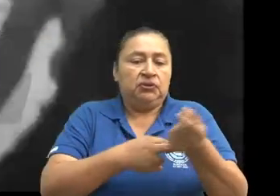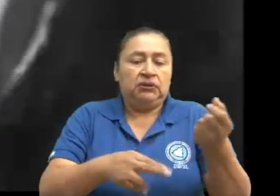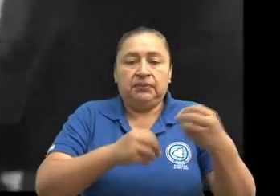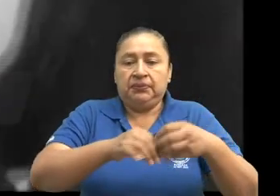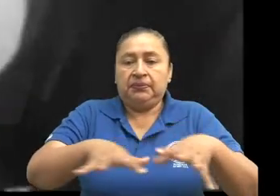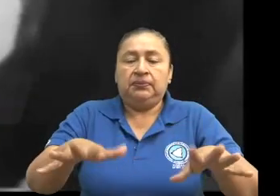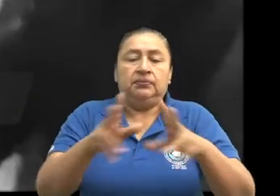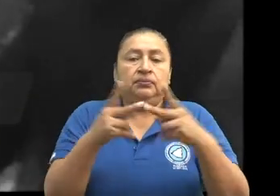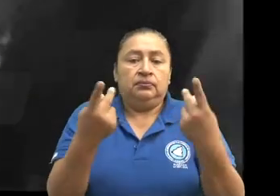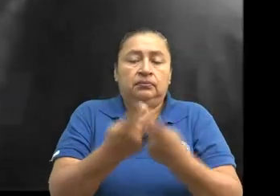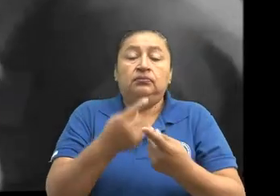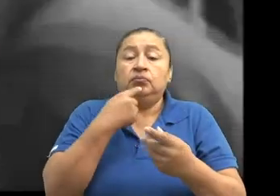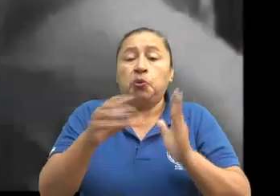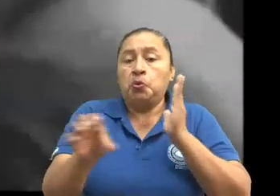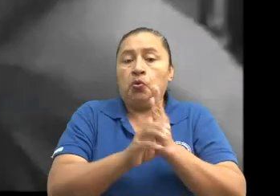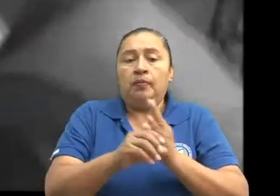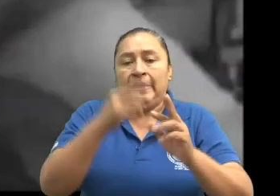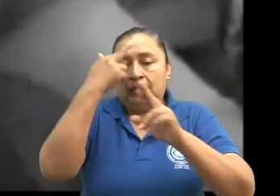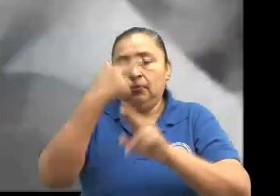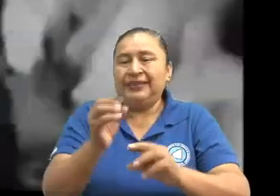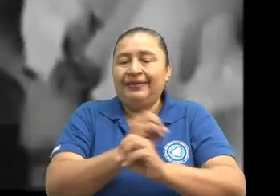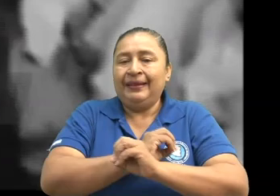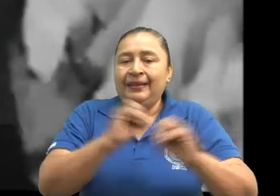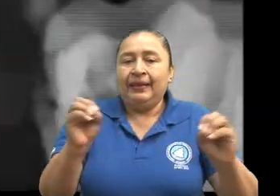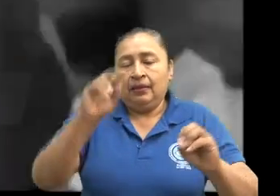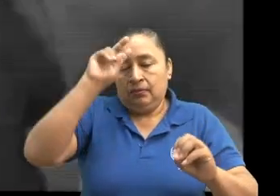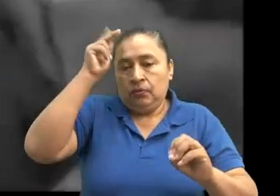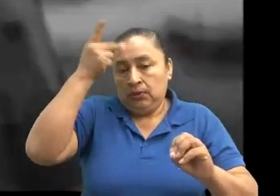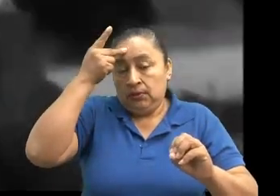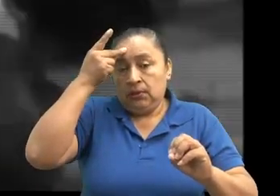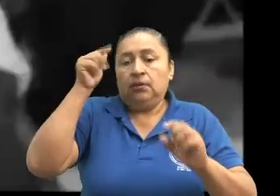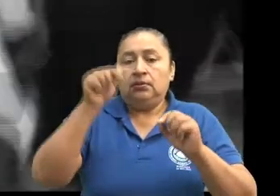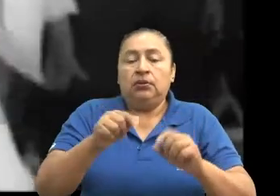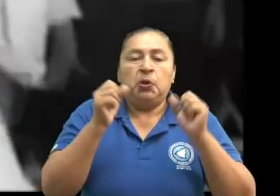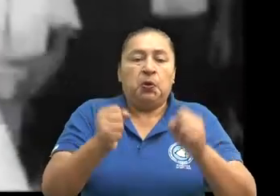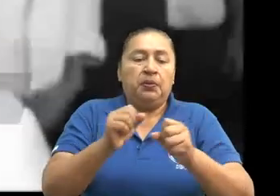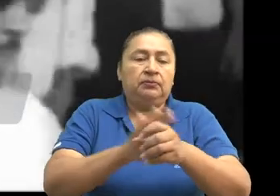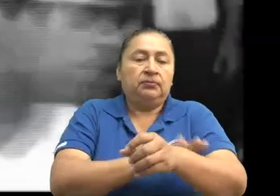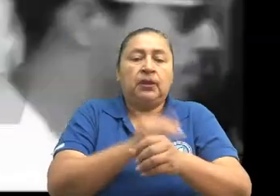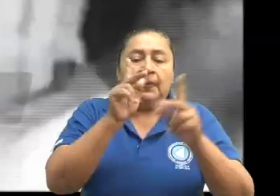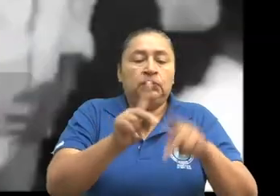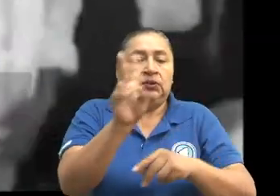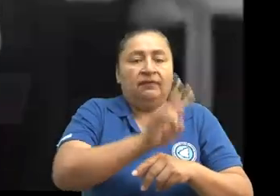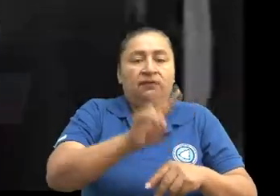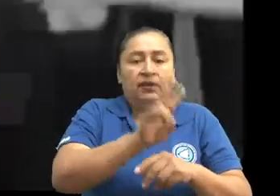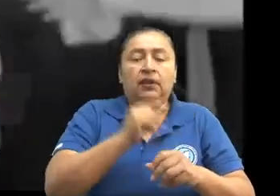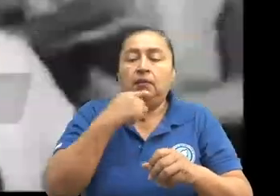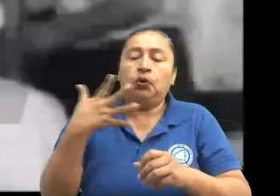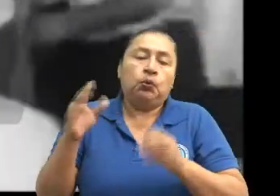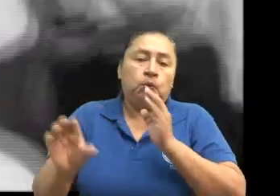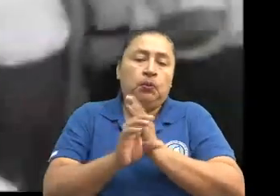derramada por el pueblo, producto de la irresponsabilidad política, la insensibilidad política de los conservadores y por la